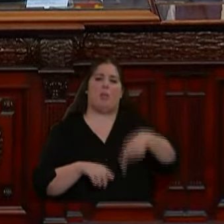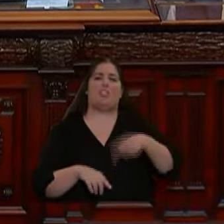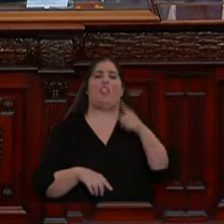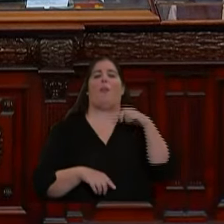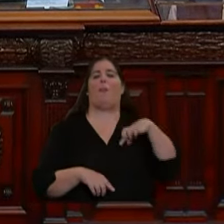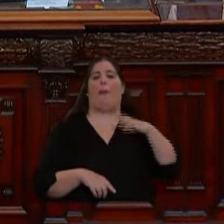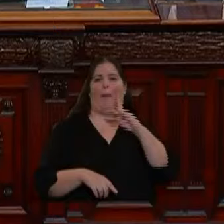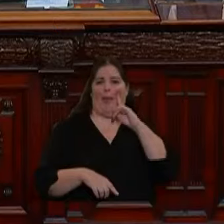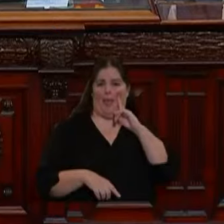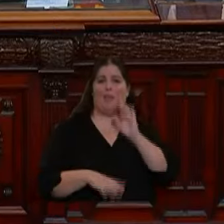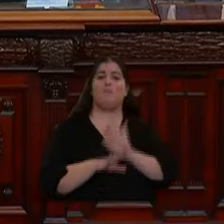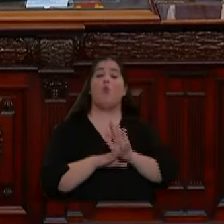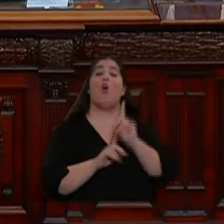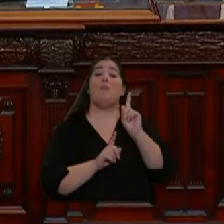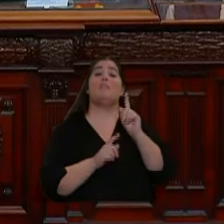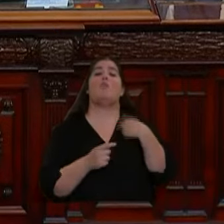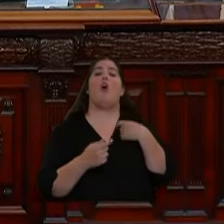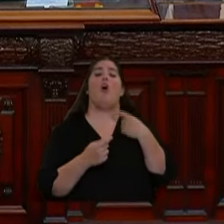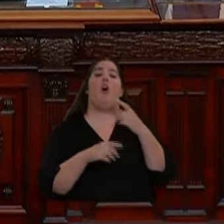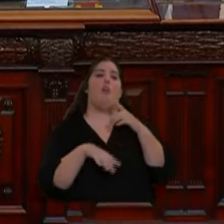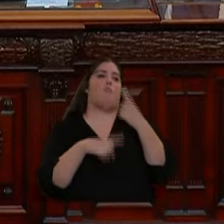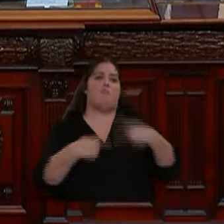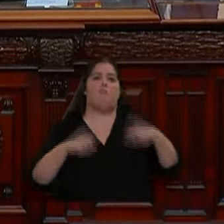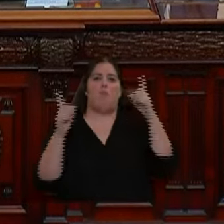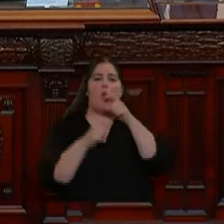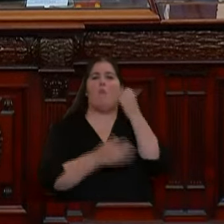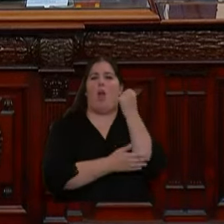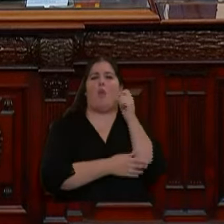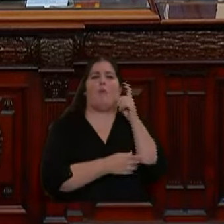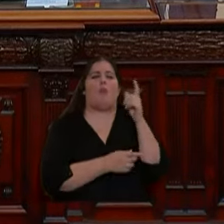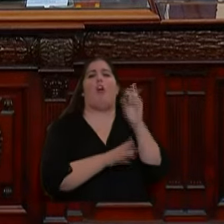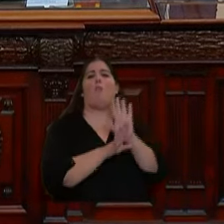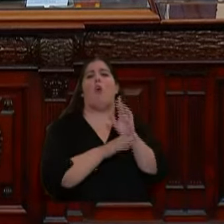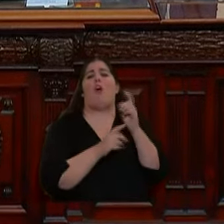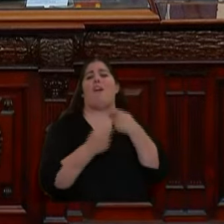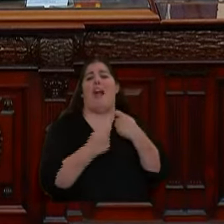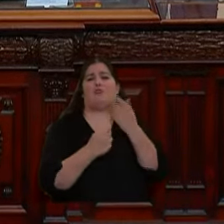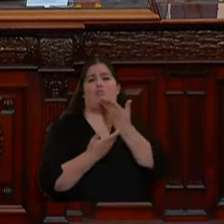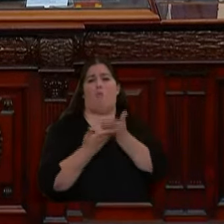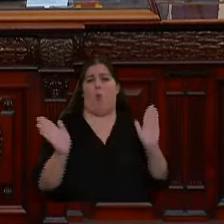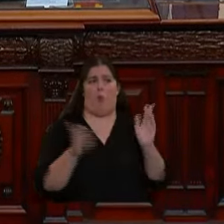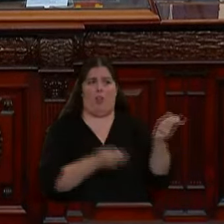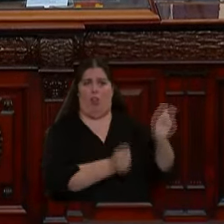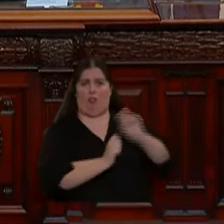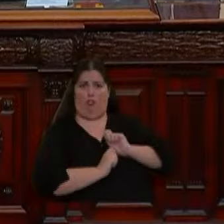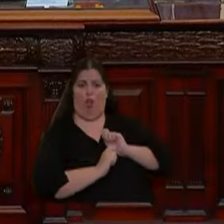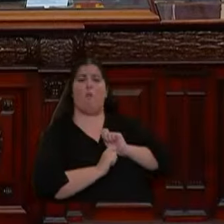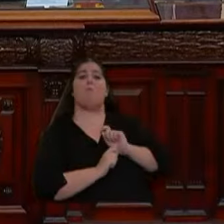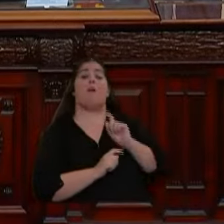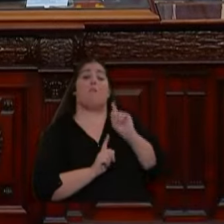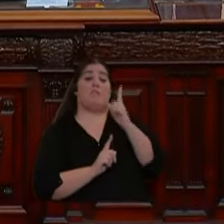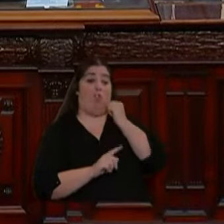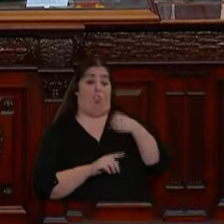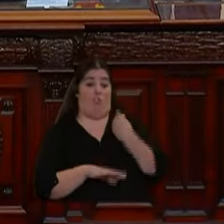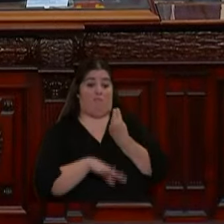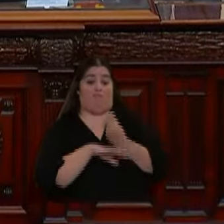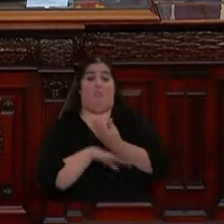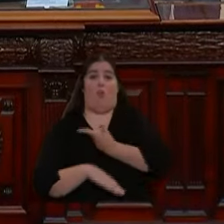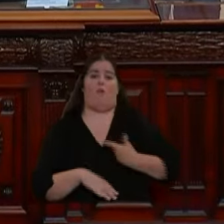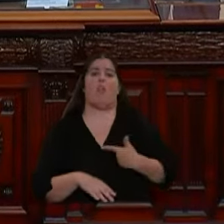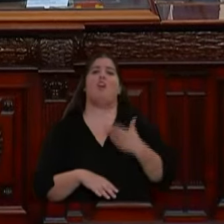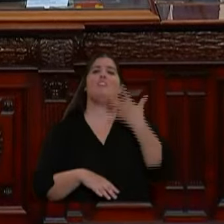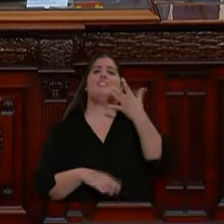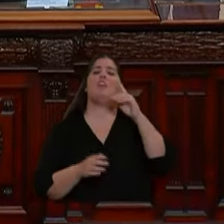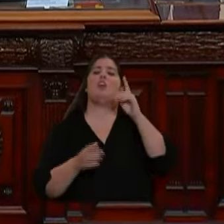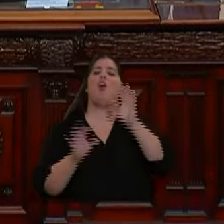herencia que recibimos son públicos, desde el día 1 en que tomamos el mando del país. 5 puntos de producto de